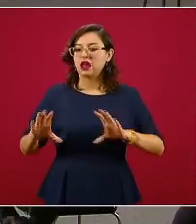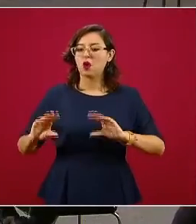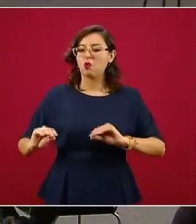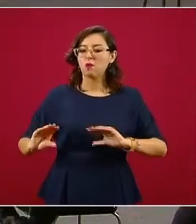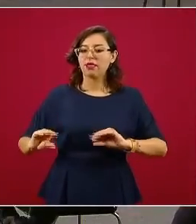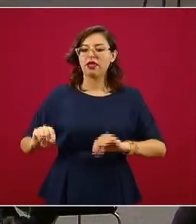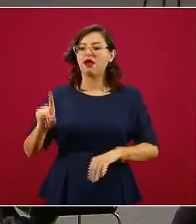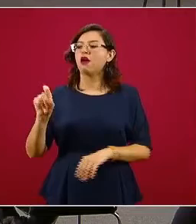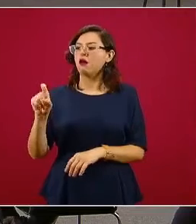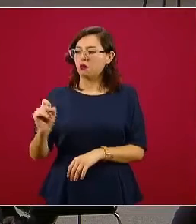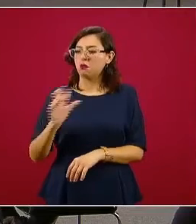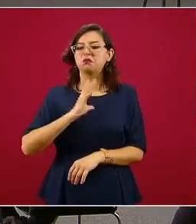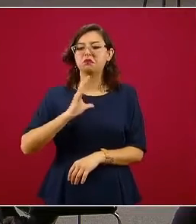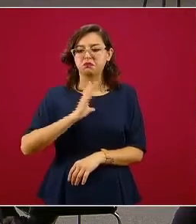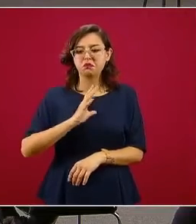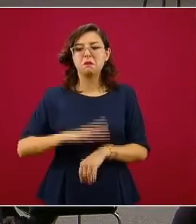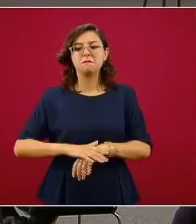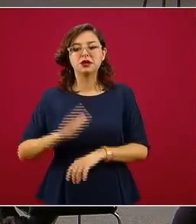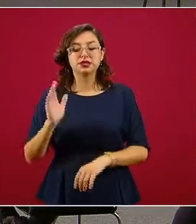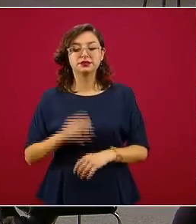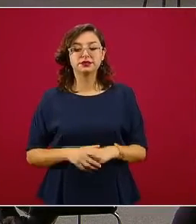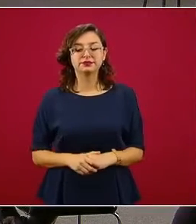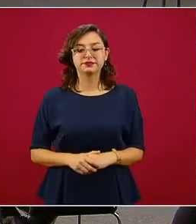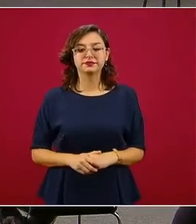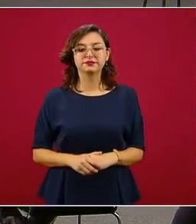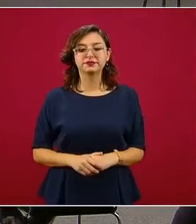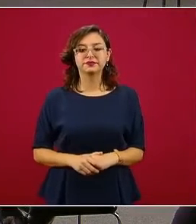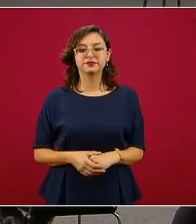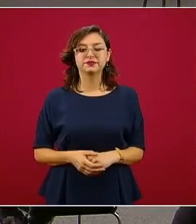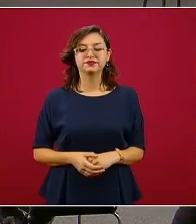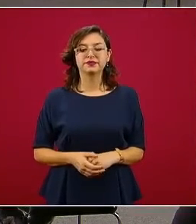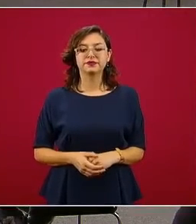por favor. Bien, esto es cuanto